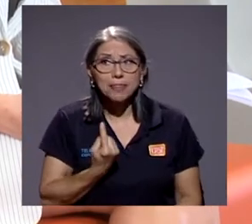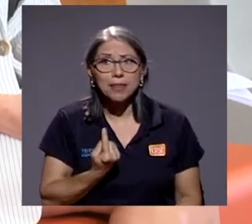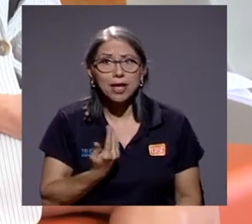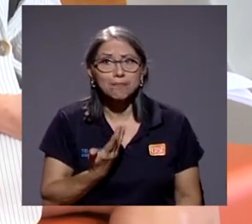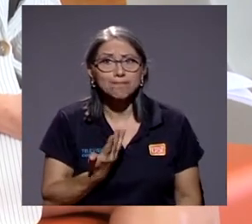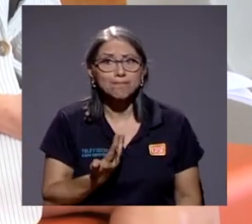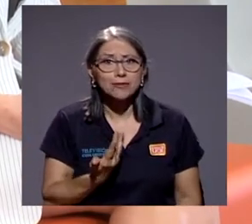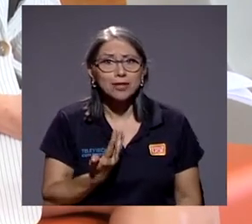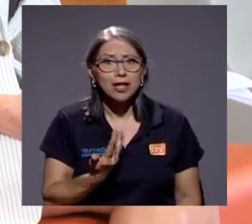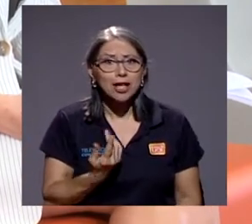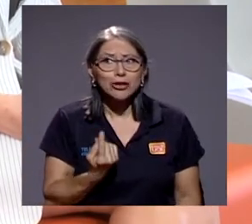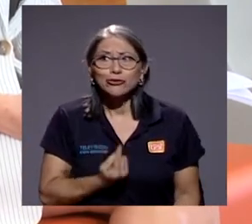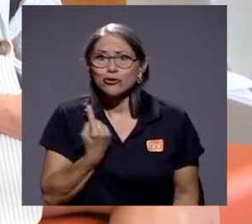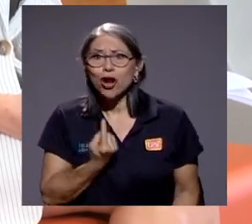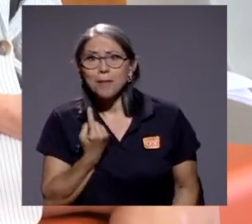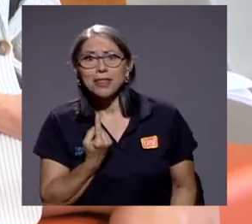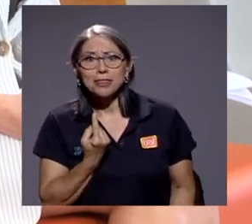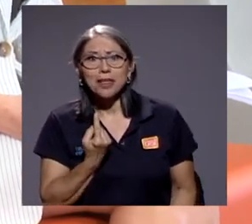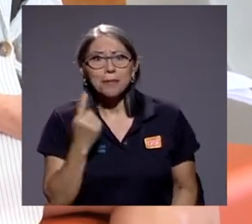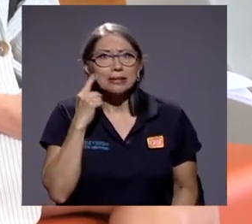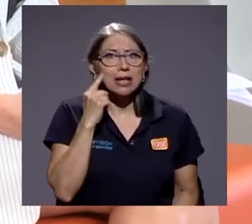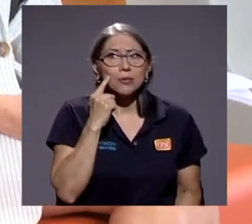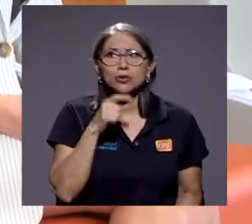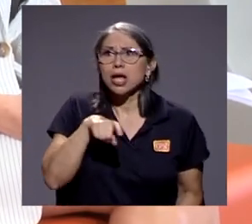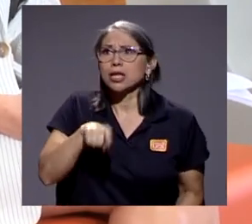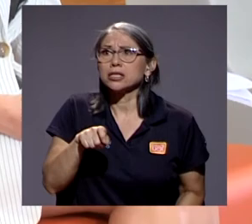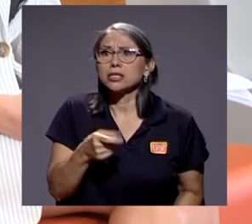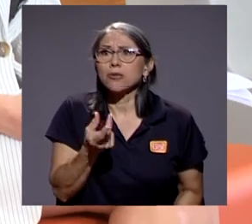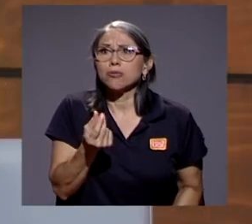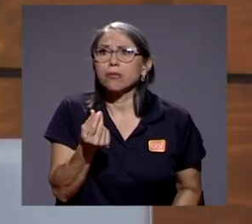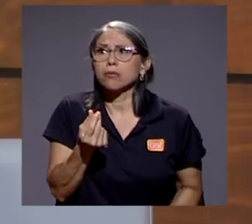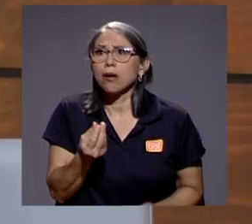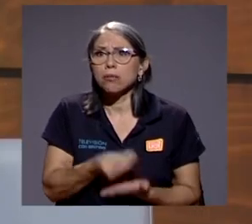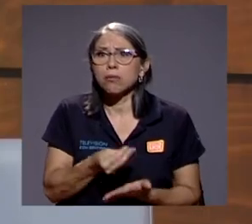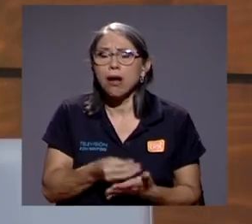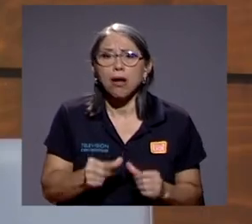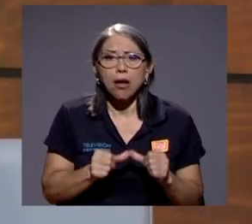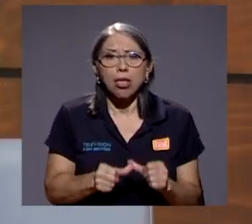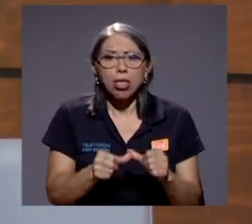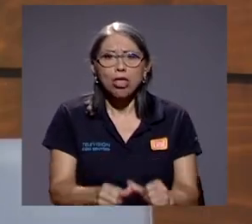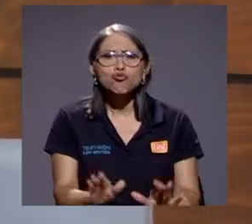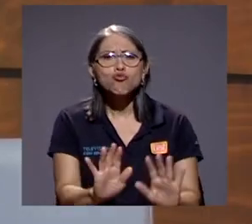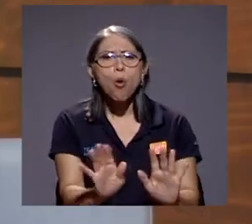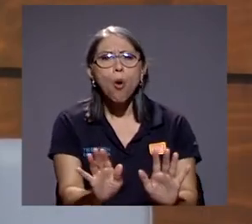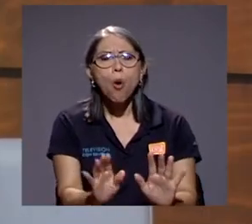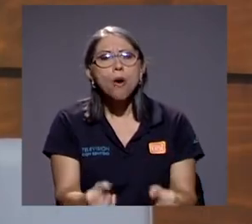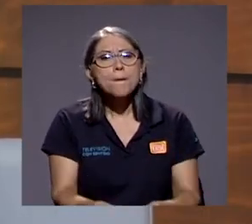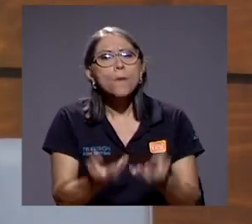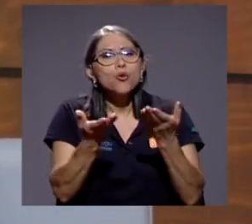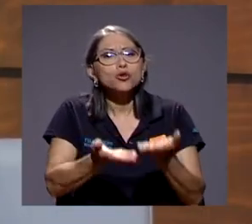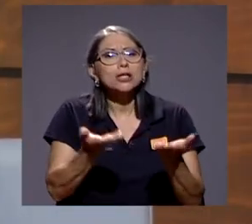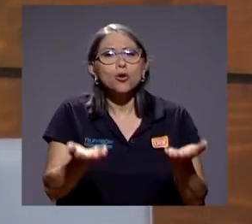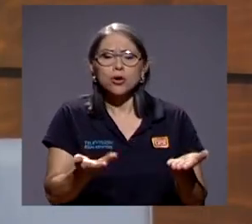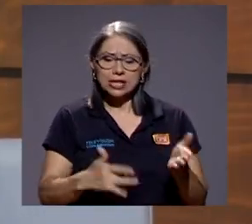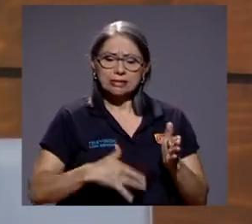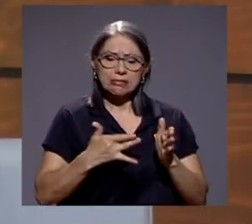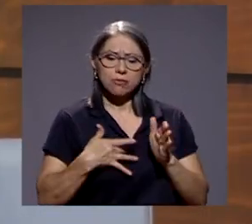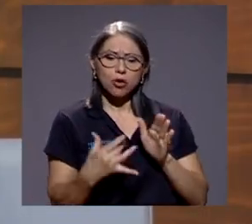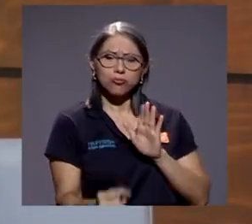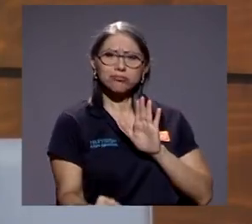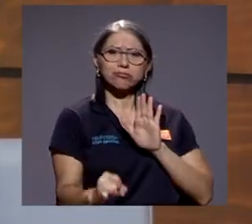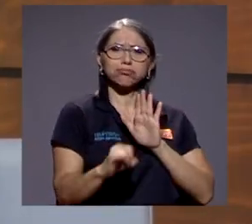nosotros tenemos argumentos económicos para existir sino que hay un montón de cosas desde lo identitario que